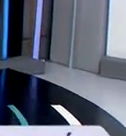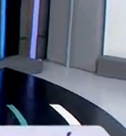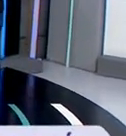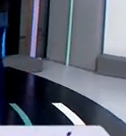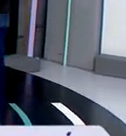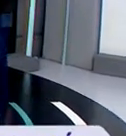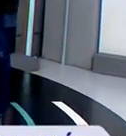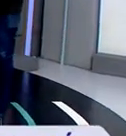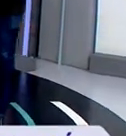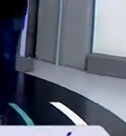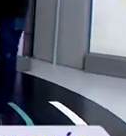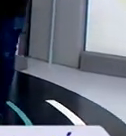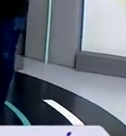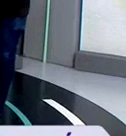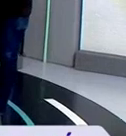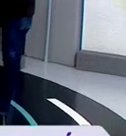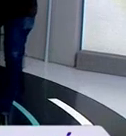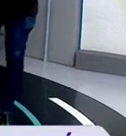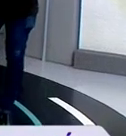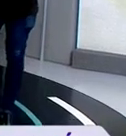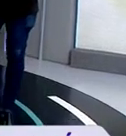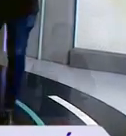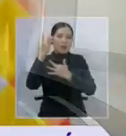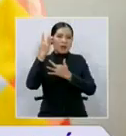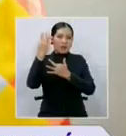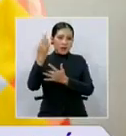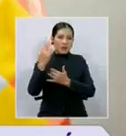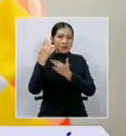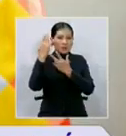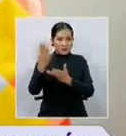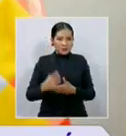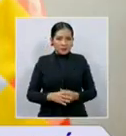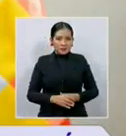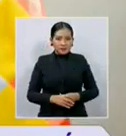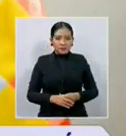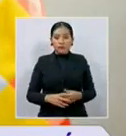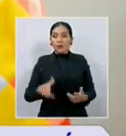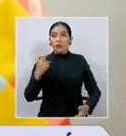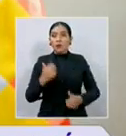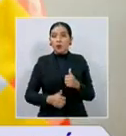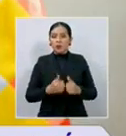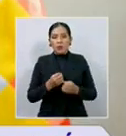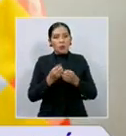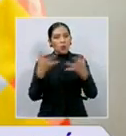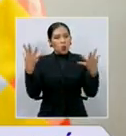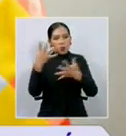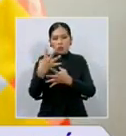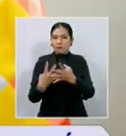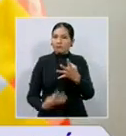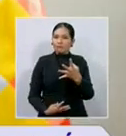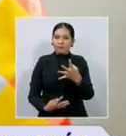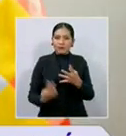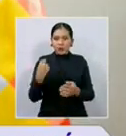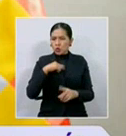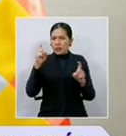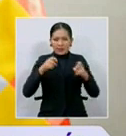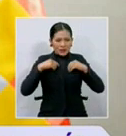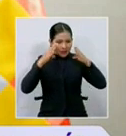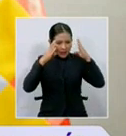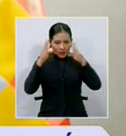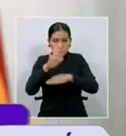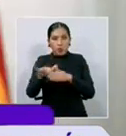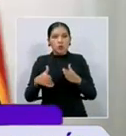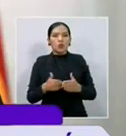gestión por parte del ministro de esta cartera de Estado. Los problemas eran muchos y por ello había que encarar todo al mismo